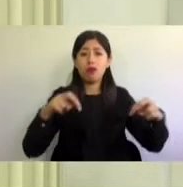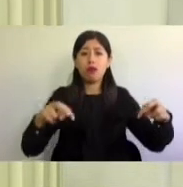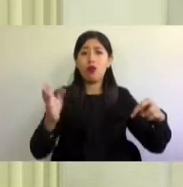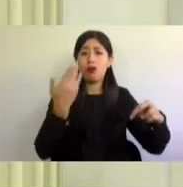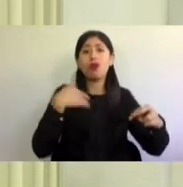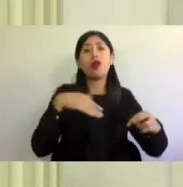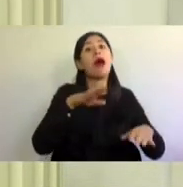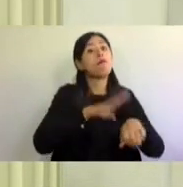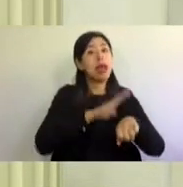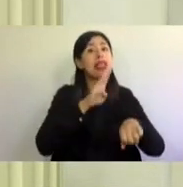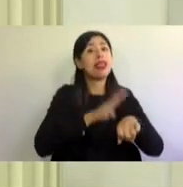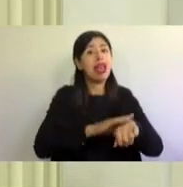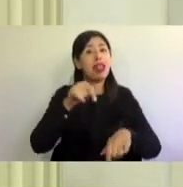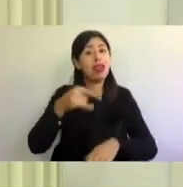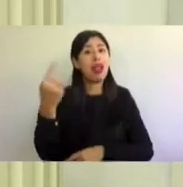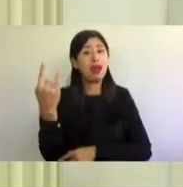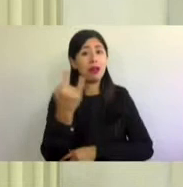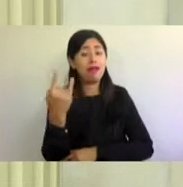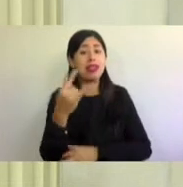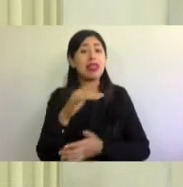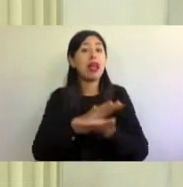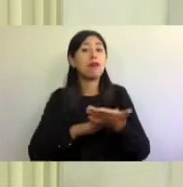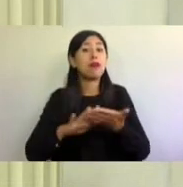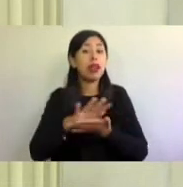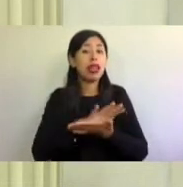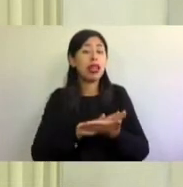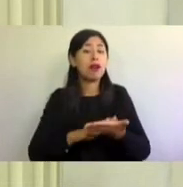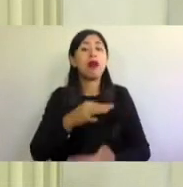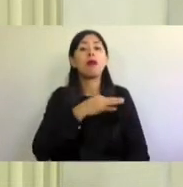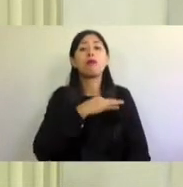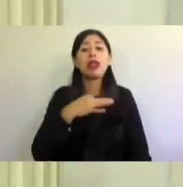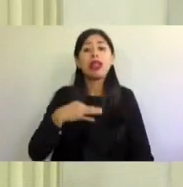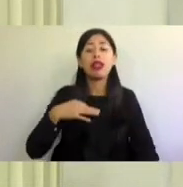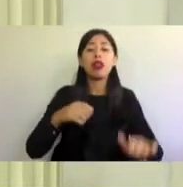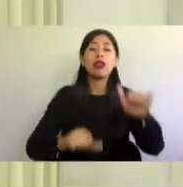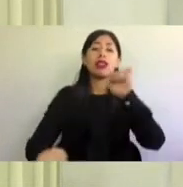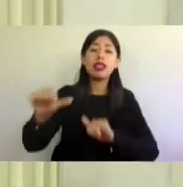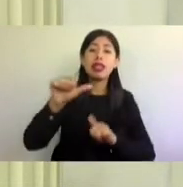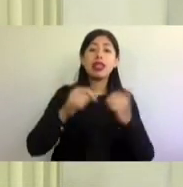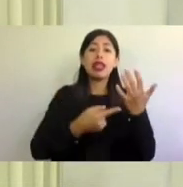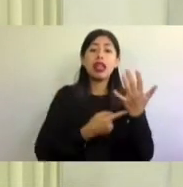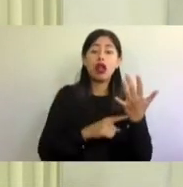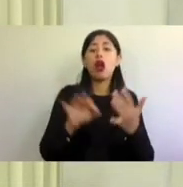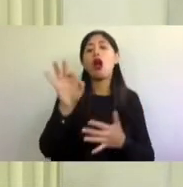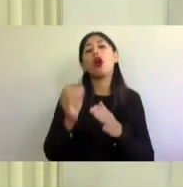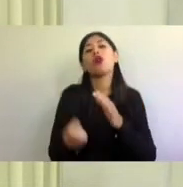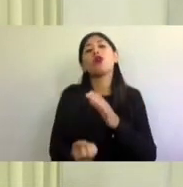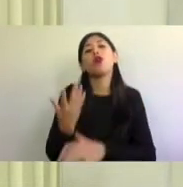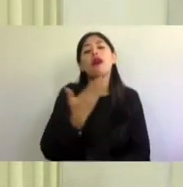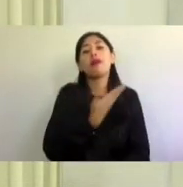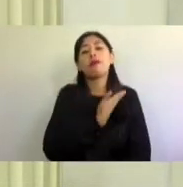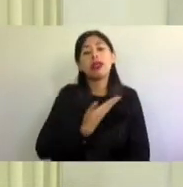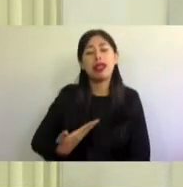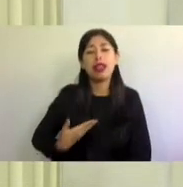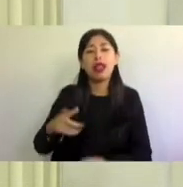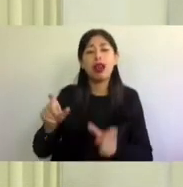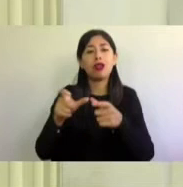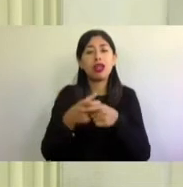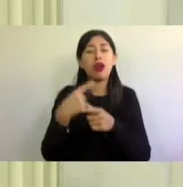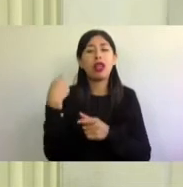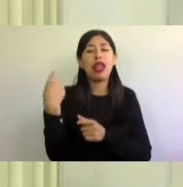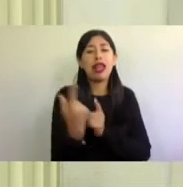la universidad como por ejemplo nuestro ministro de ciencia y tecnología o nuestra nueva presidenta del consejo nacional de televisión que